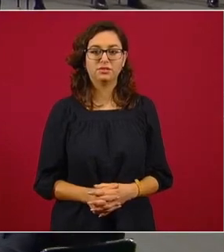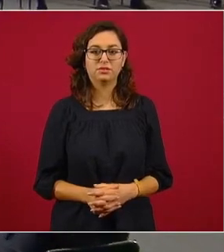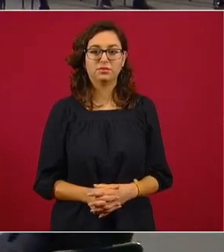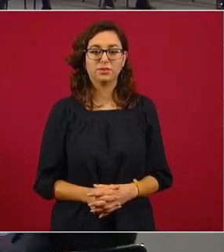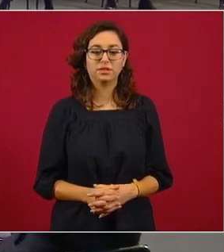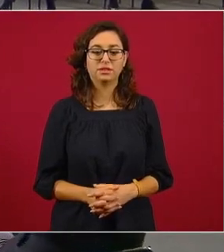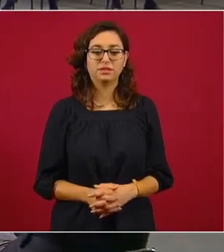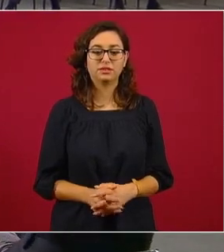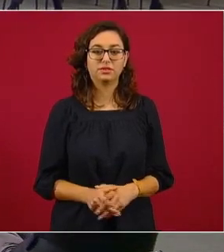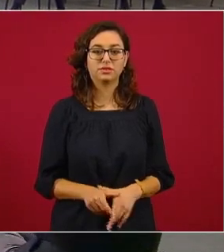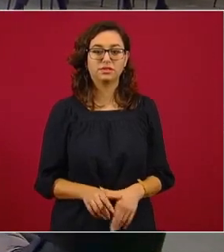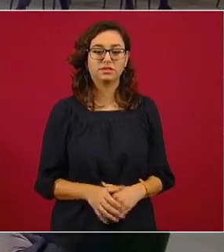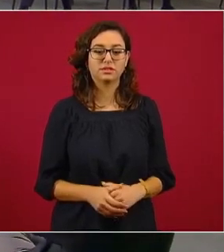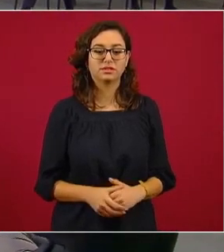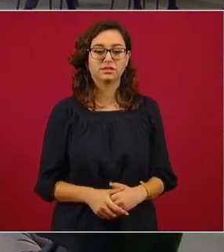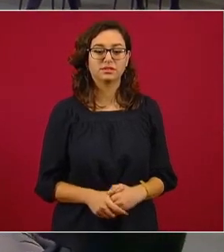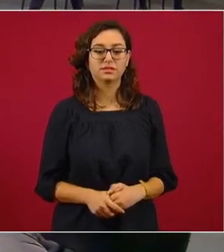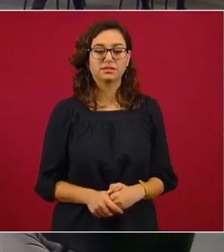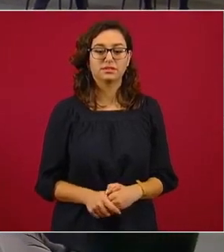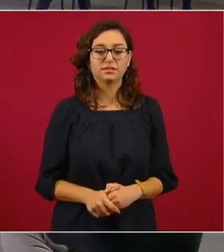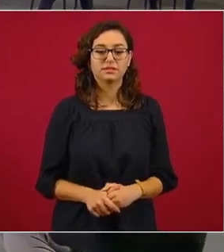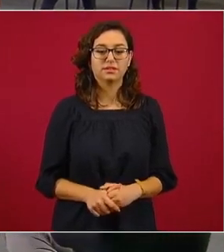Sí.